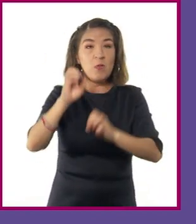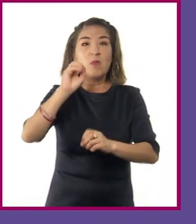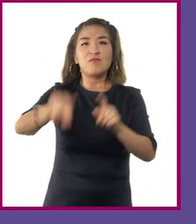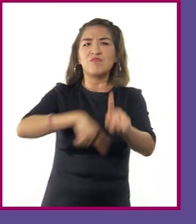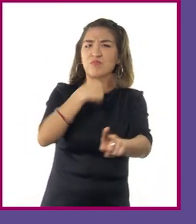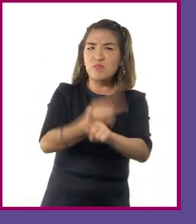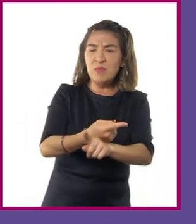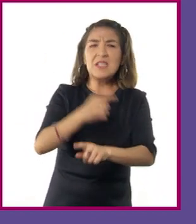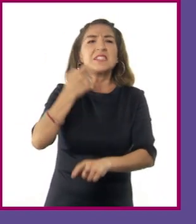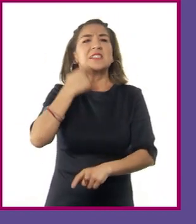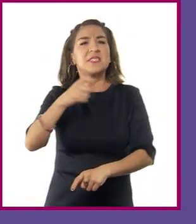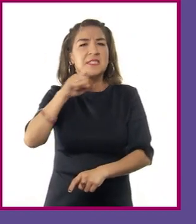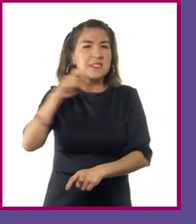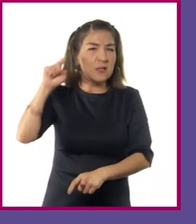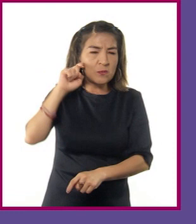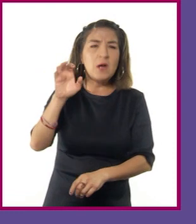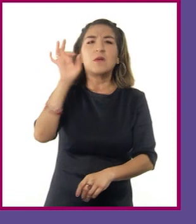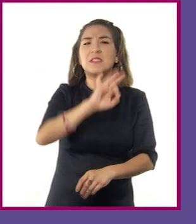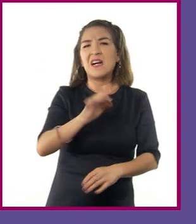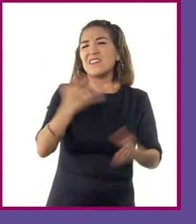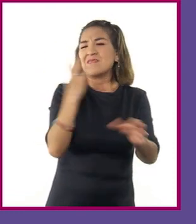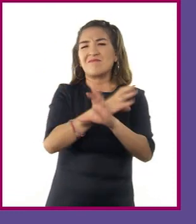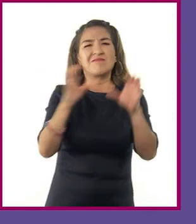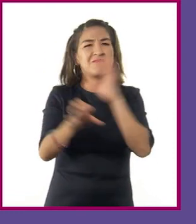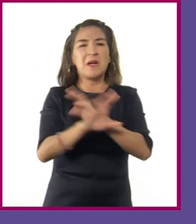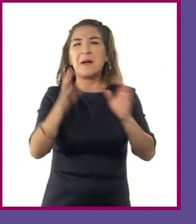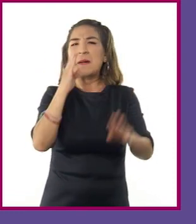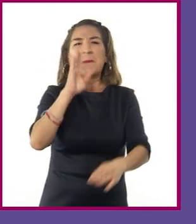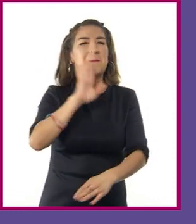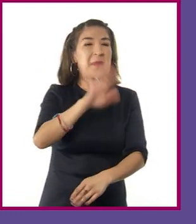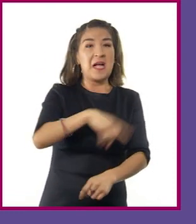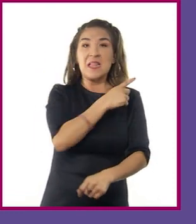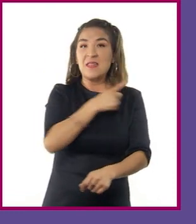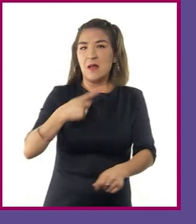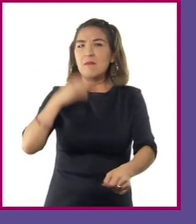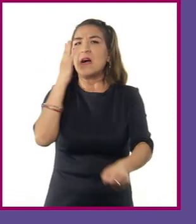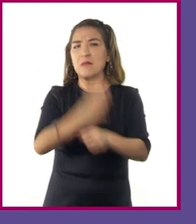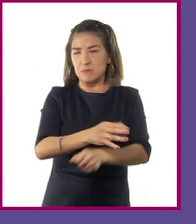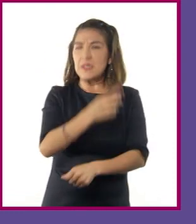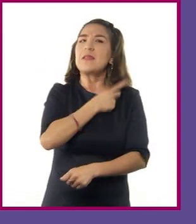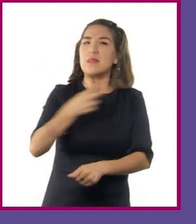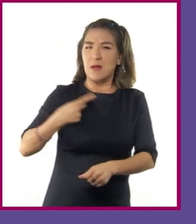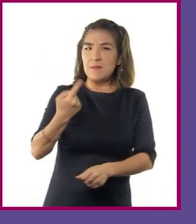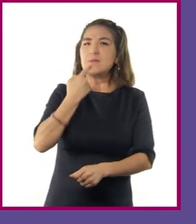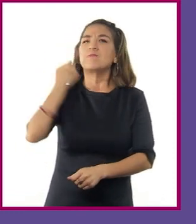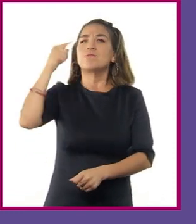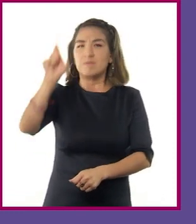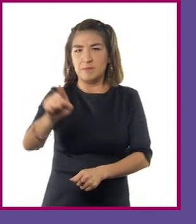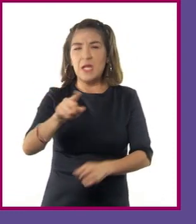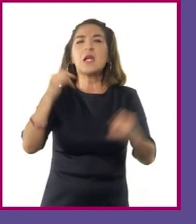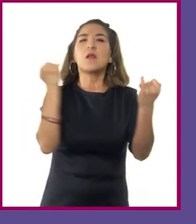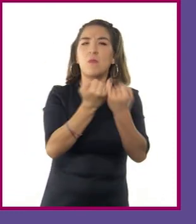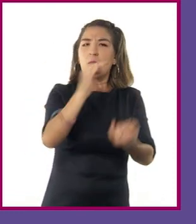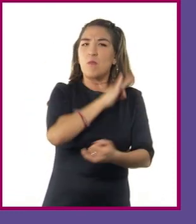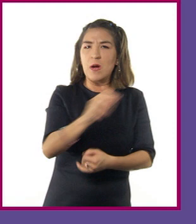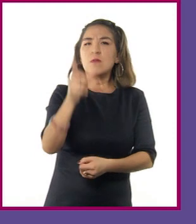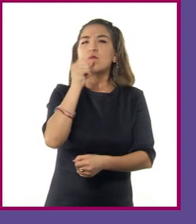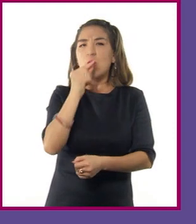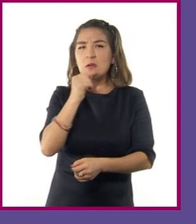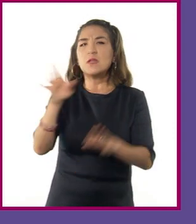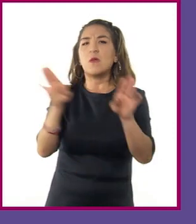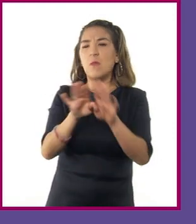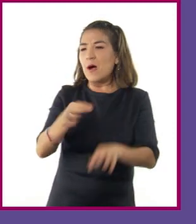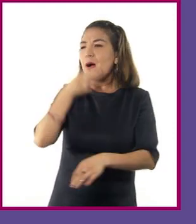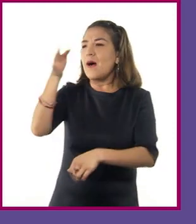sexual o cualquier otra conducta que debe ser sancionada. También pueden colaborar con las autoridades